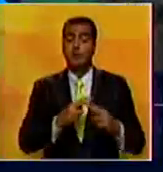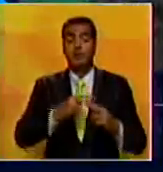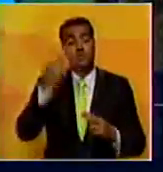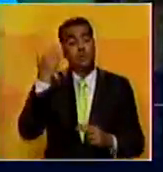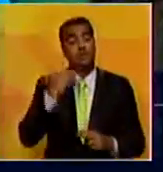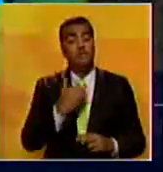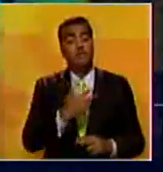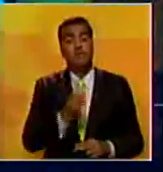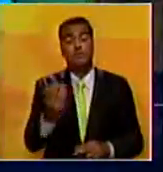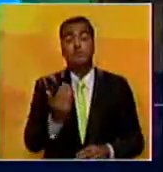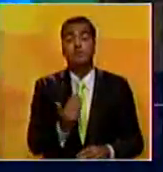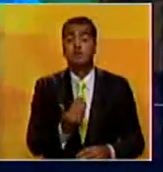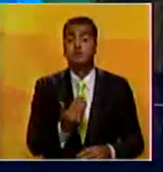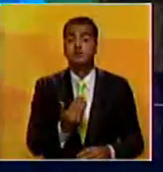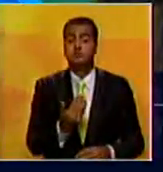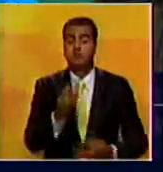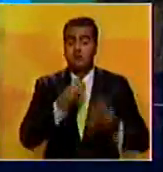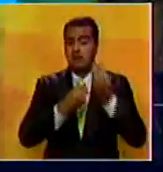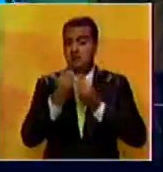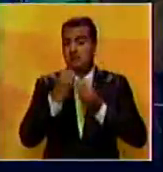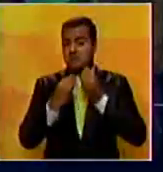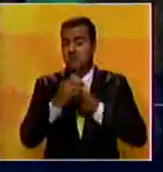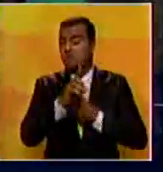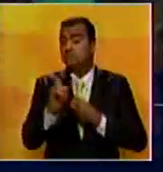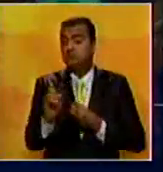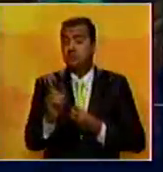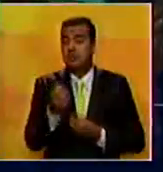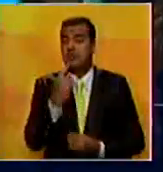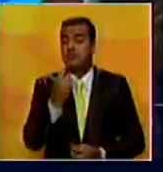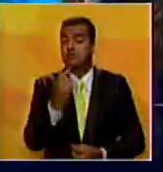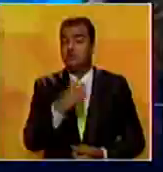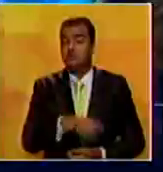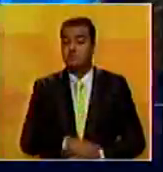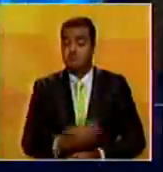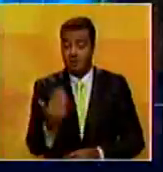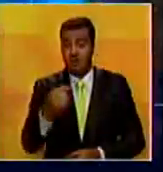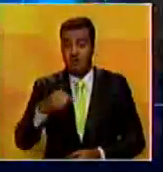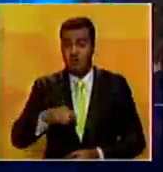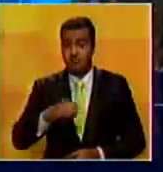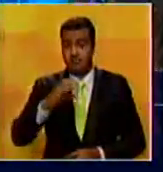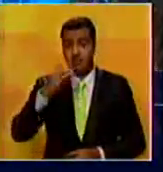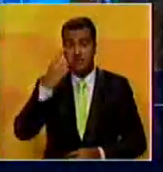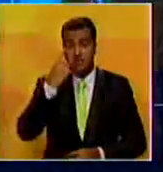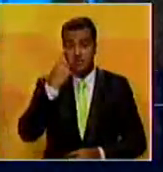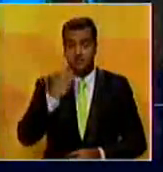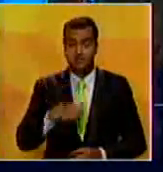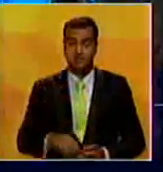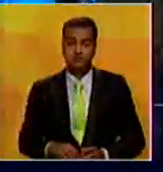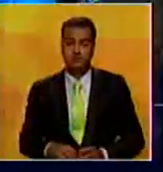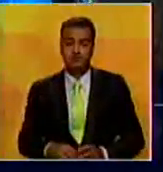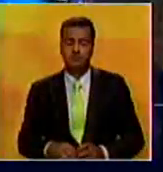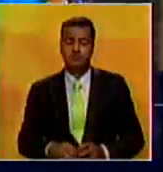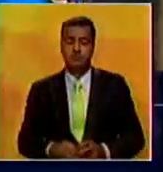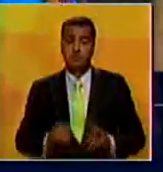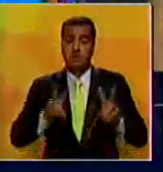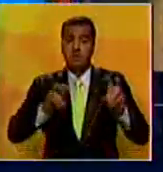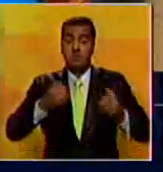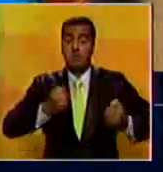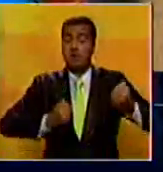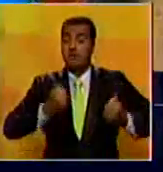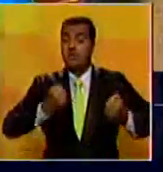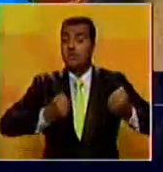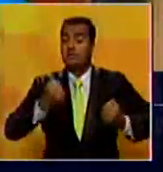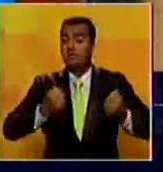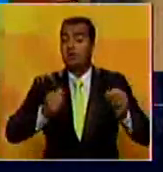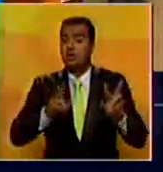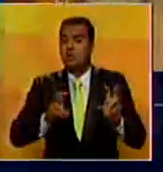llegaron contenedores con alimentos ni contenedores con medicina. ¿Sabe qué llegó hoy de China? Nuevo material,